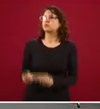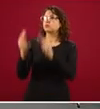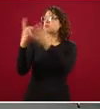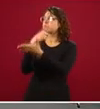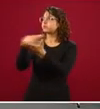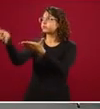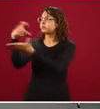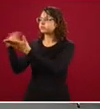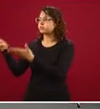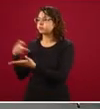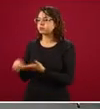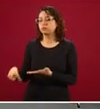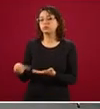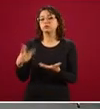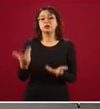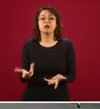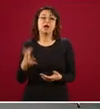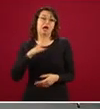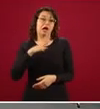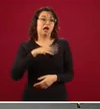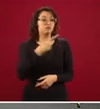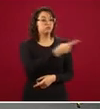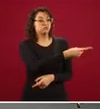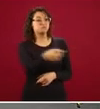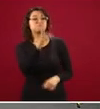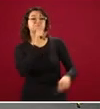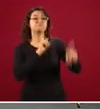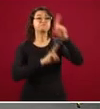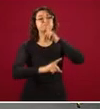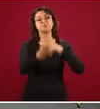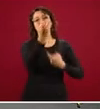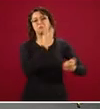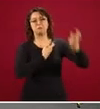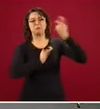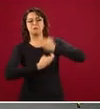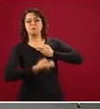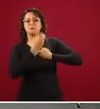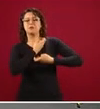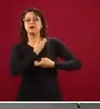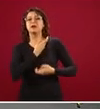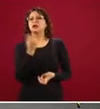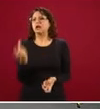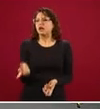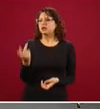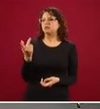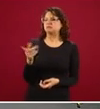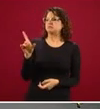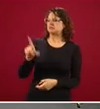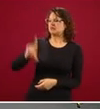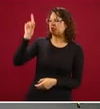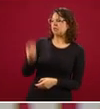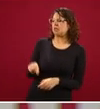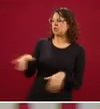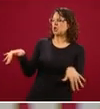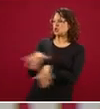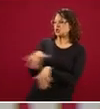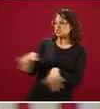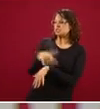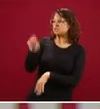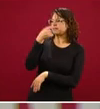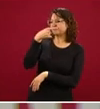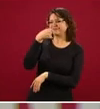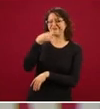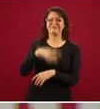a lo que se calumnia, que no se trata de productos pirata o productos de baja calidad, se trata del